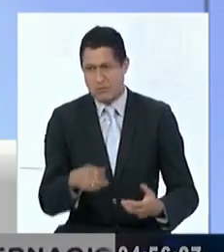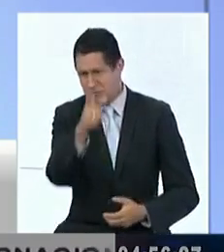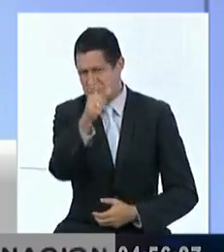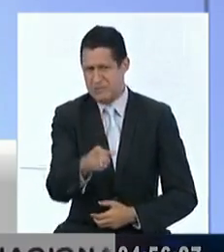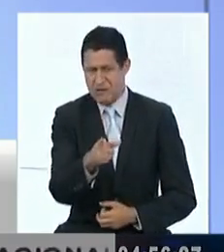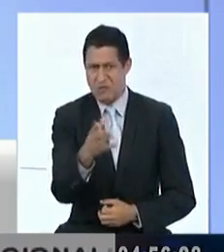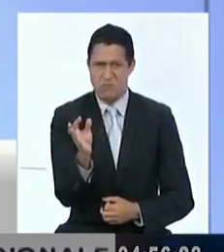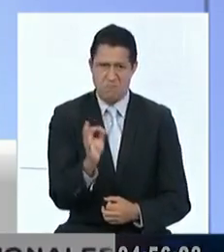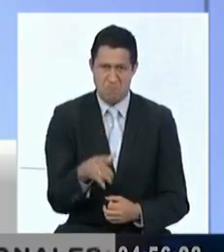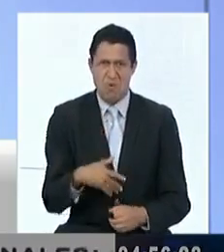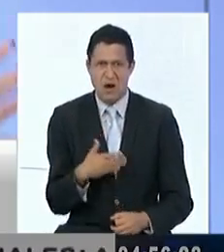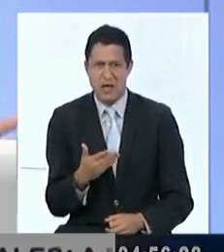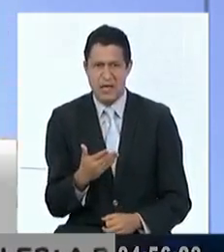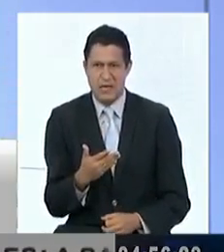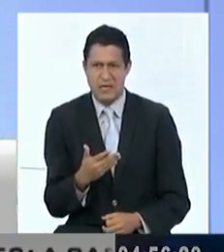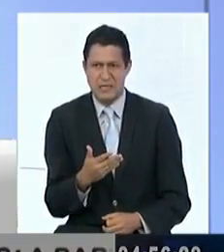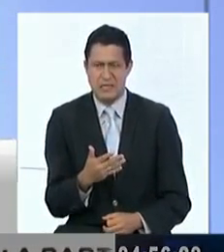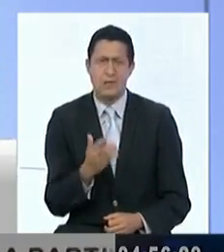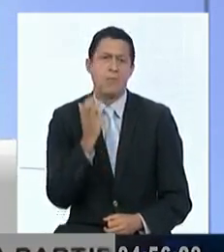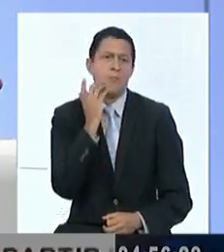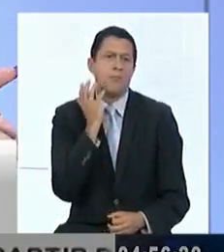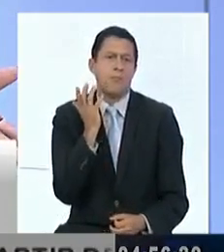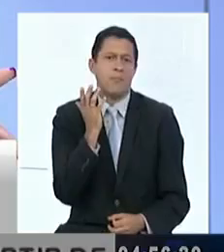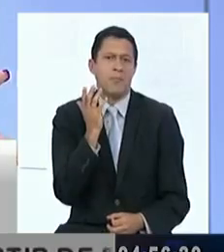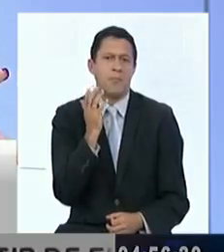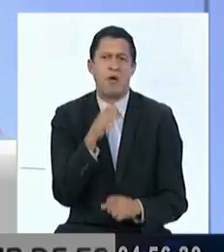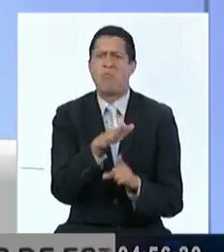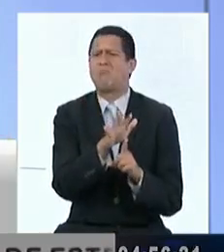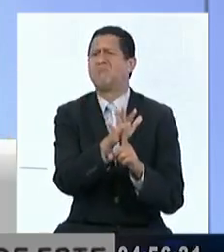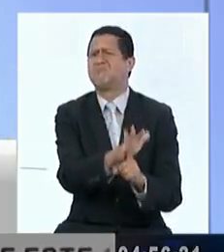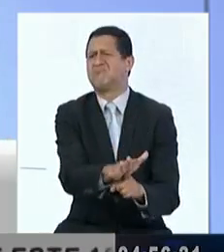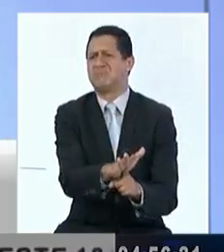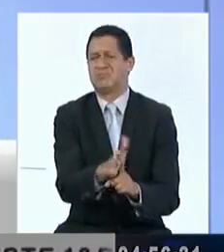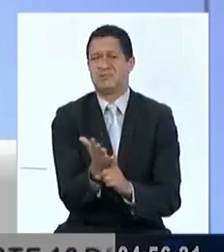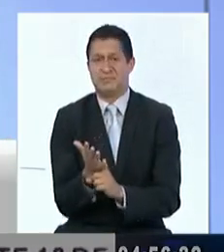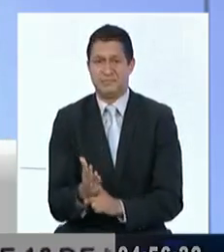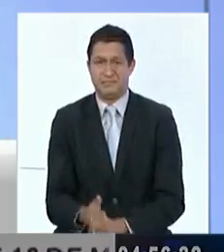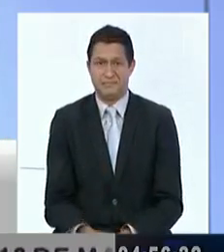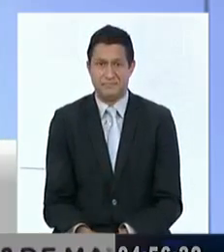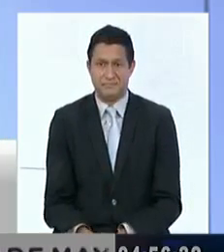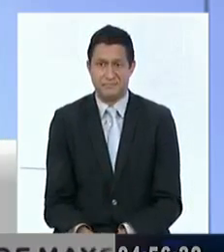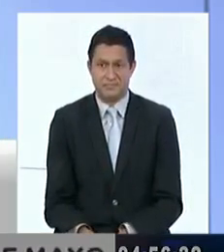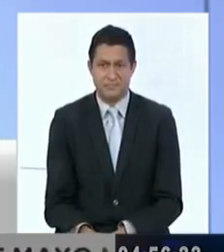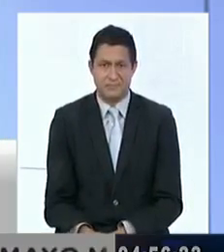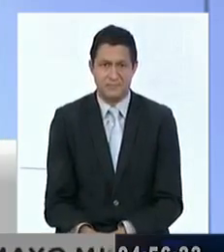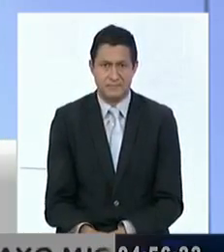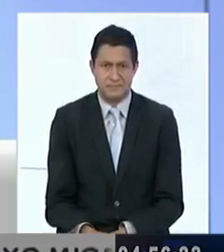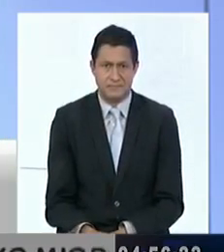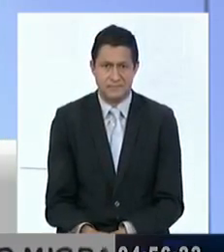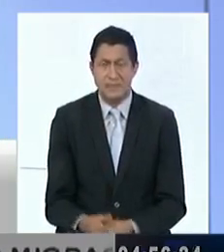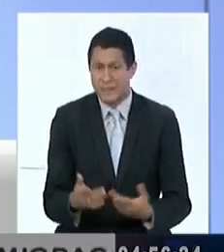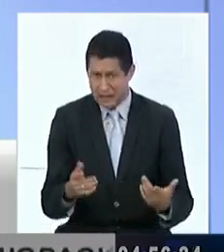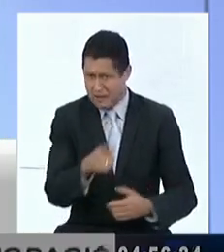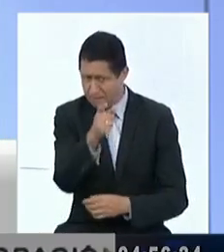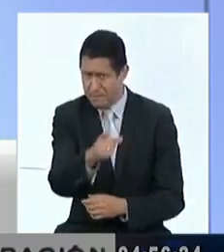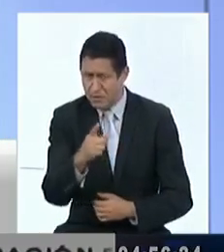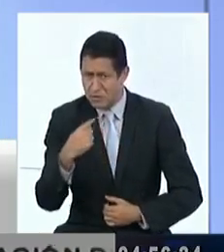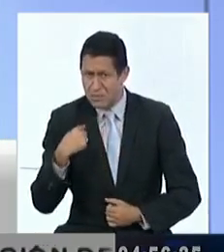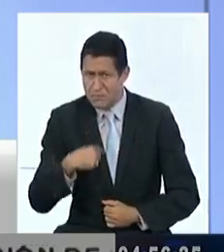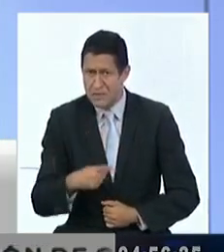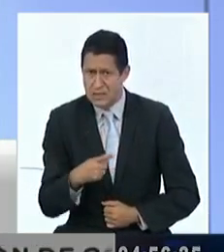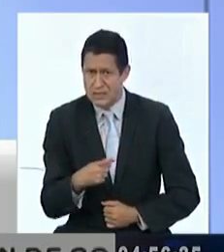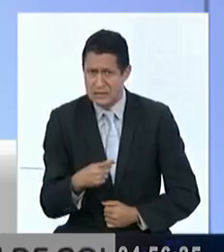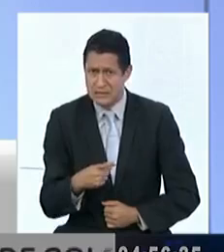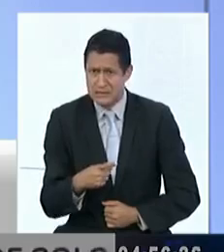trabajadores esté por llamarlo de alguna manera estancado en un puesto que no le ha dado la oportunidad de avanzar entonces esta persona también puede tener una